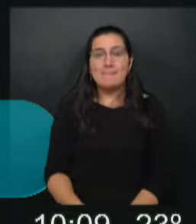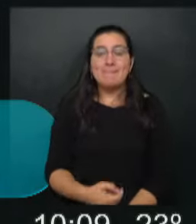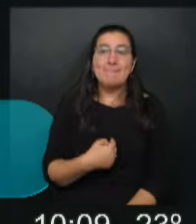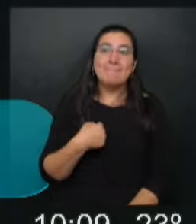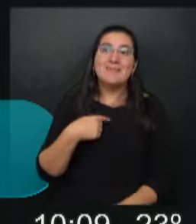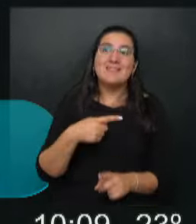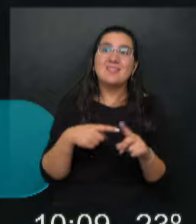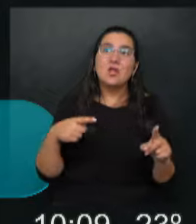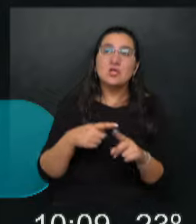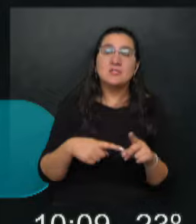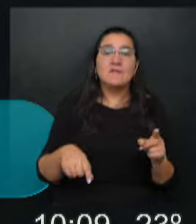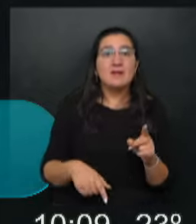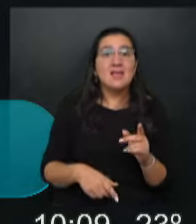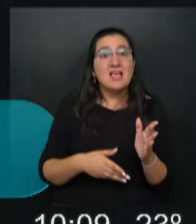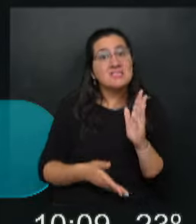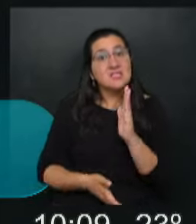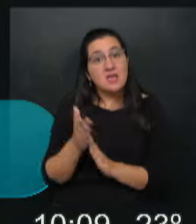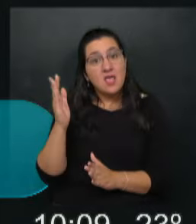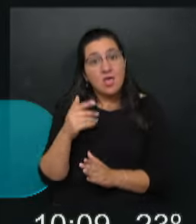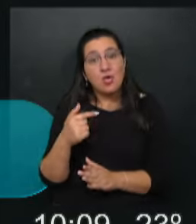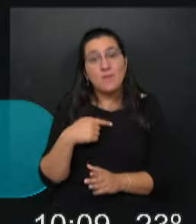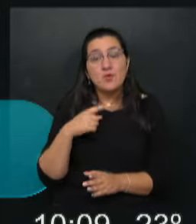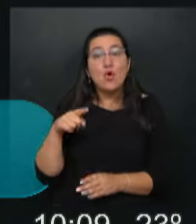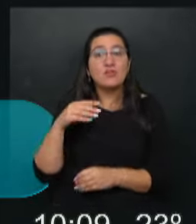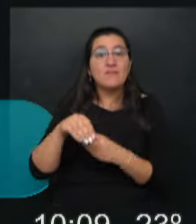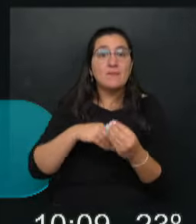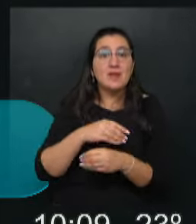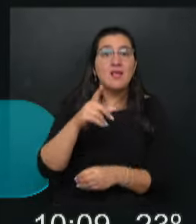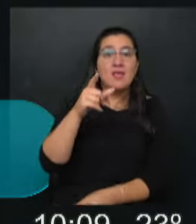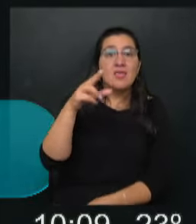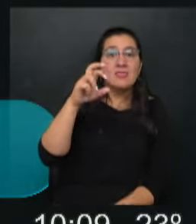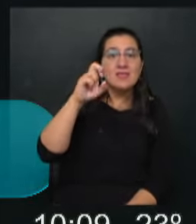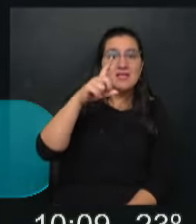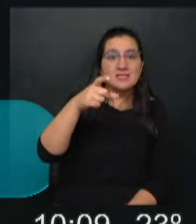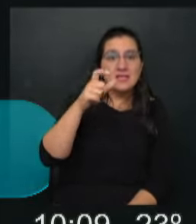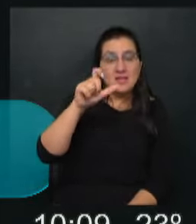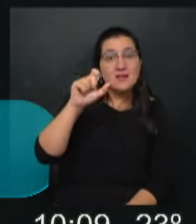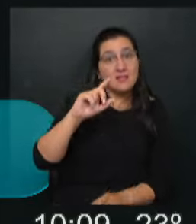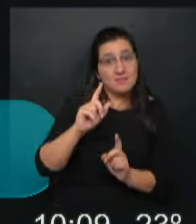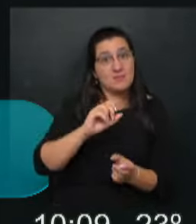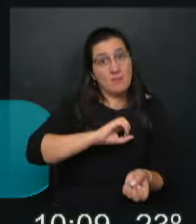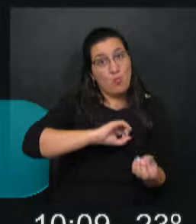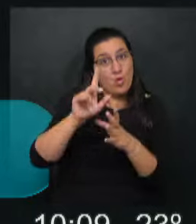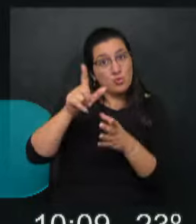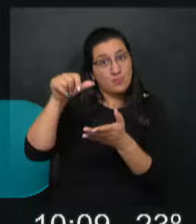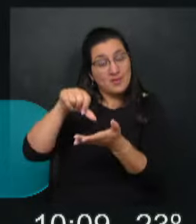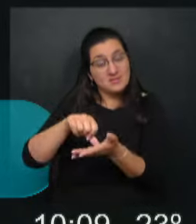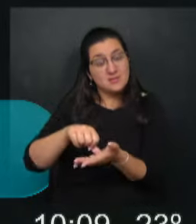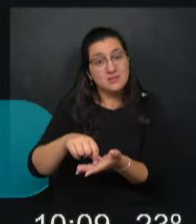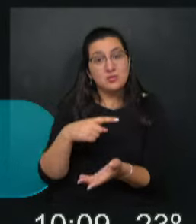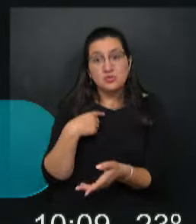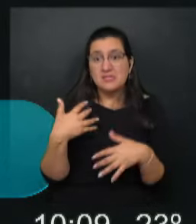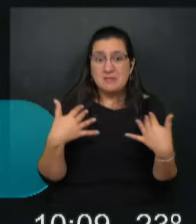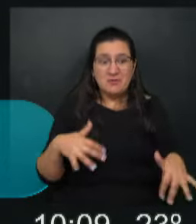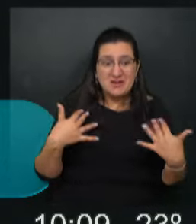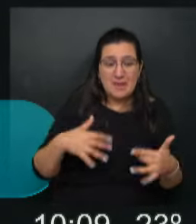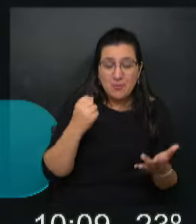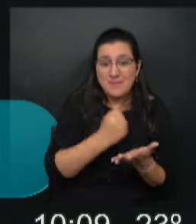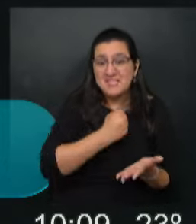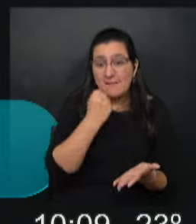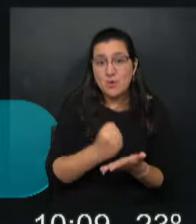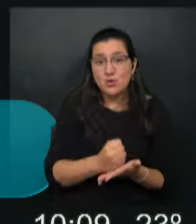volver, mi otra familia, los Dressler, también se habían ido a vivir a Israel un tiempo justamente por eso, y nosotros estábamos de apuro sacándonos el